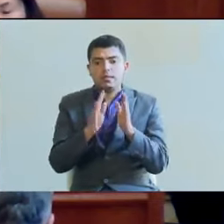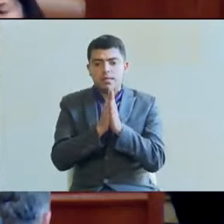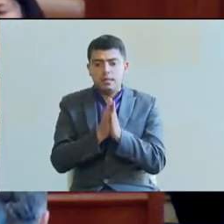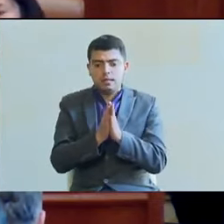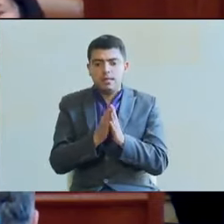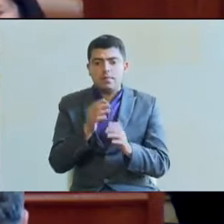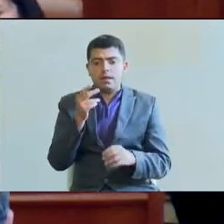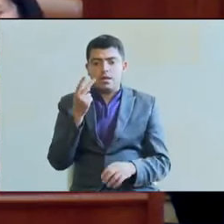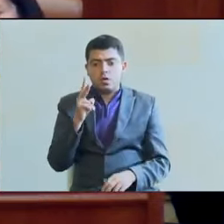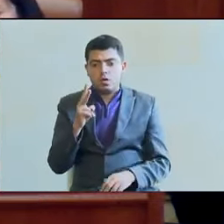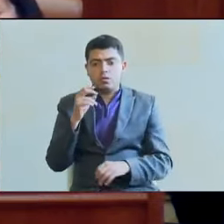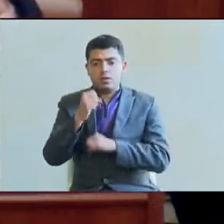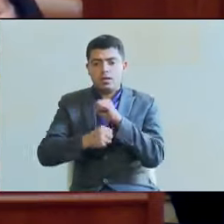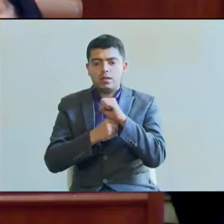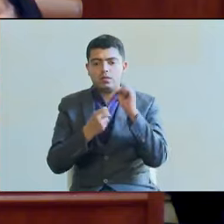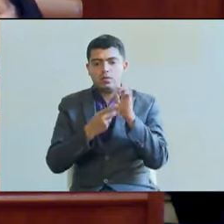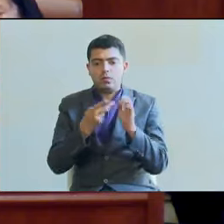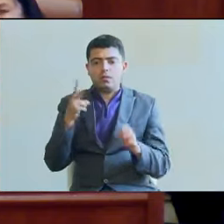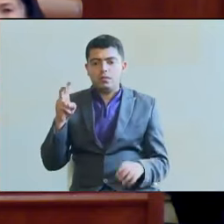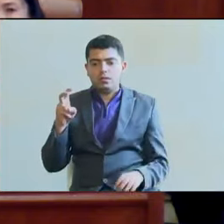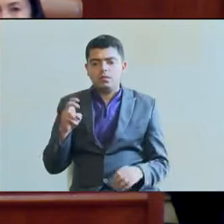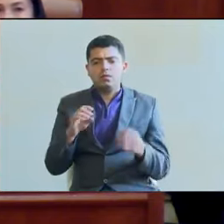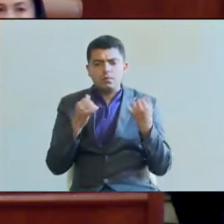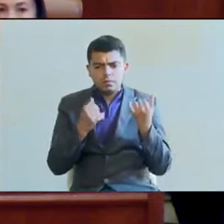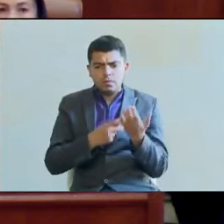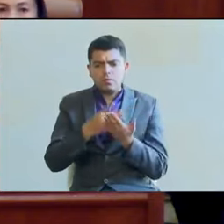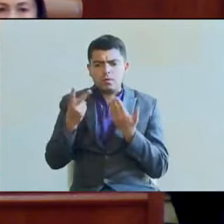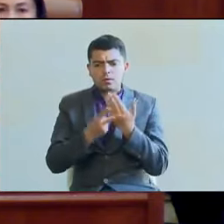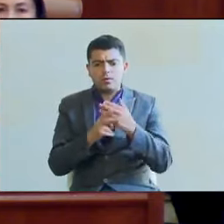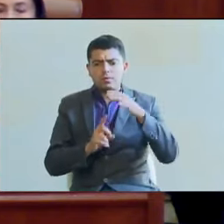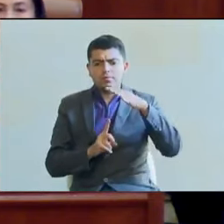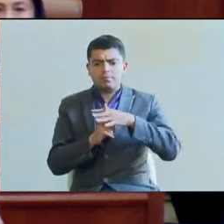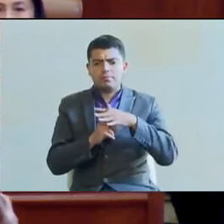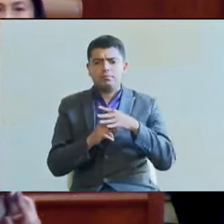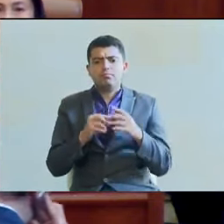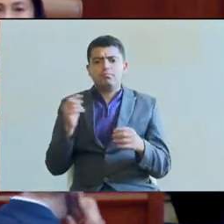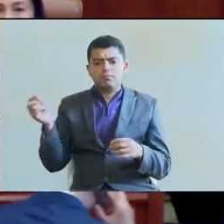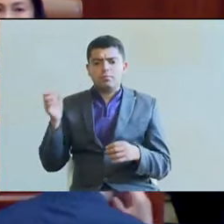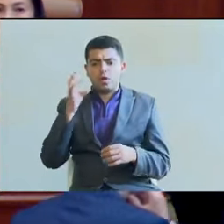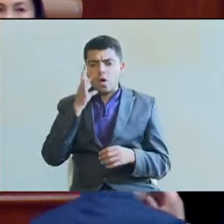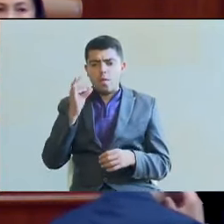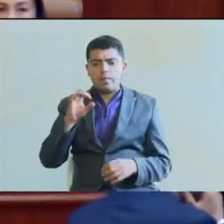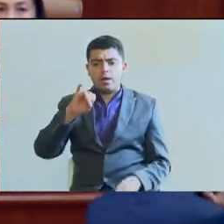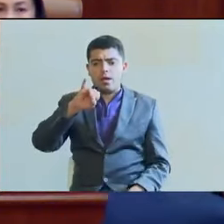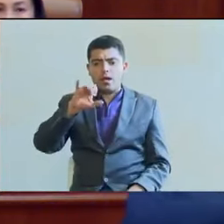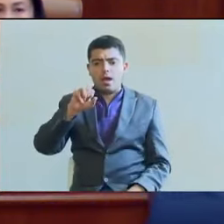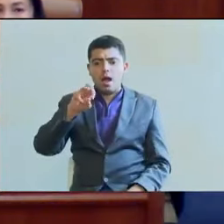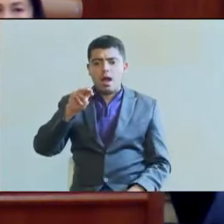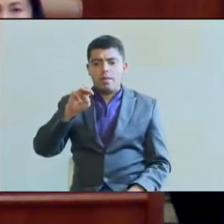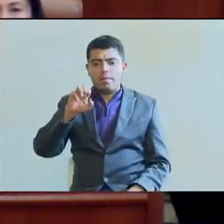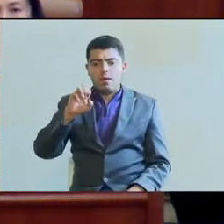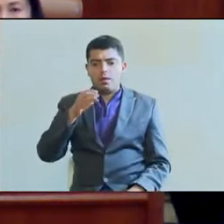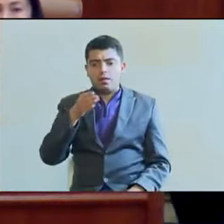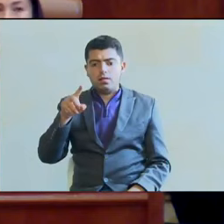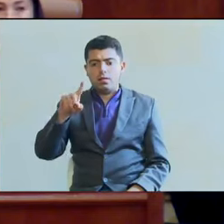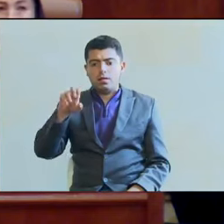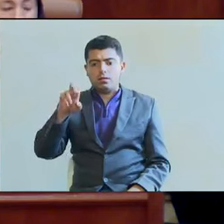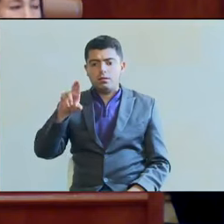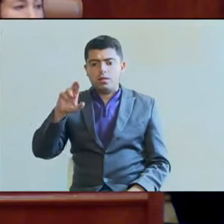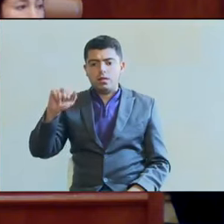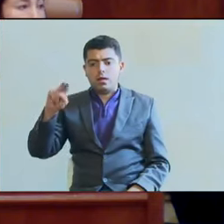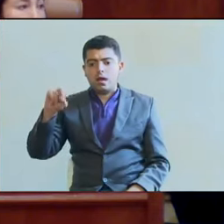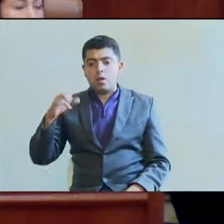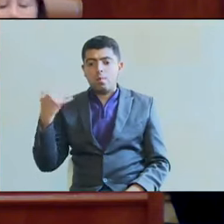2017 este proyecto tiene un impedimento del doctor Jaime Serrano Jaime Serrano